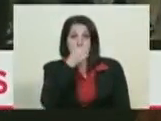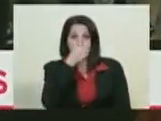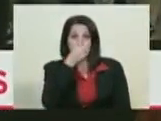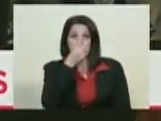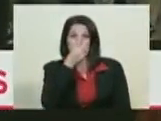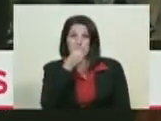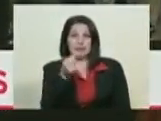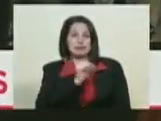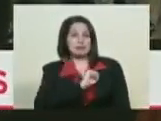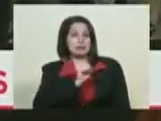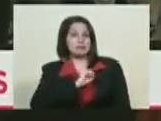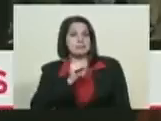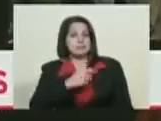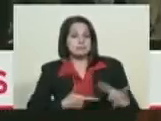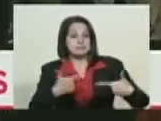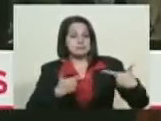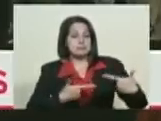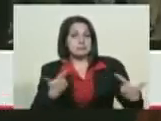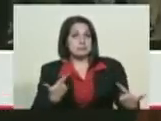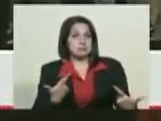Tuvieron miedo de medirse.